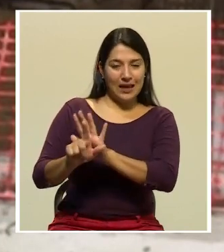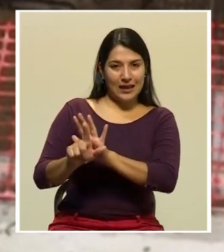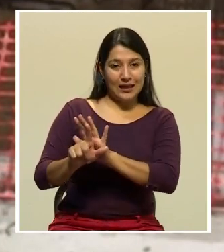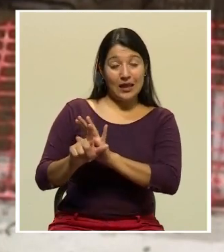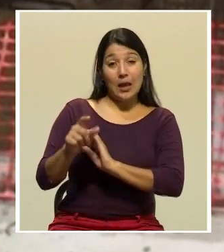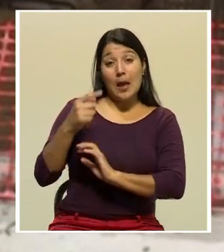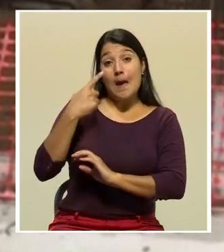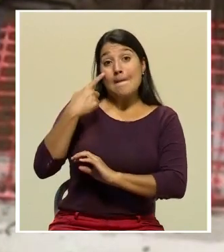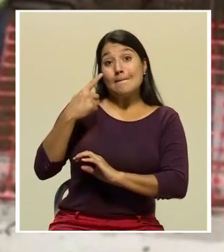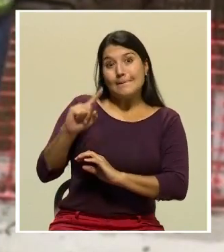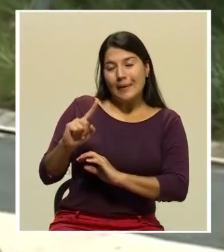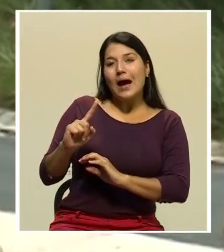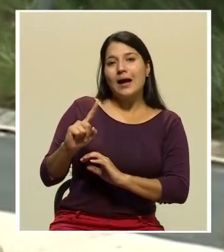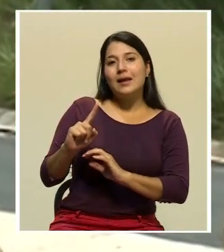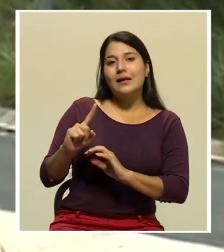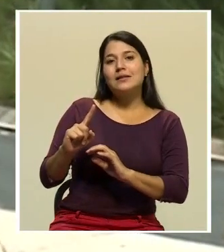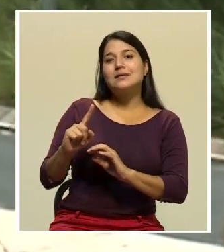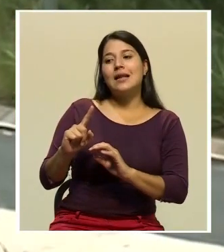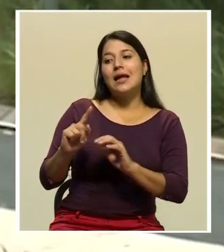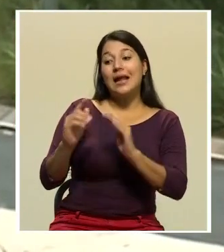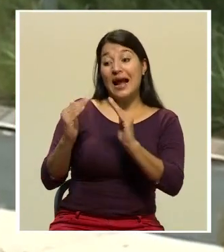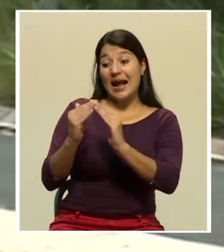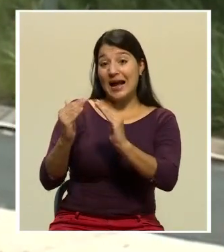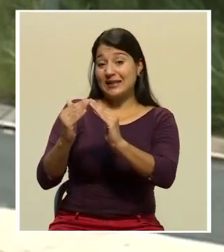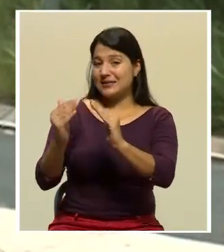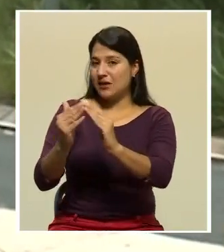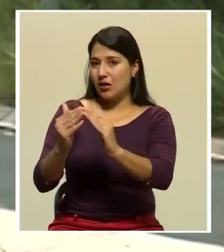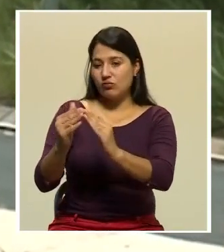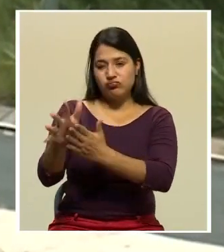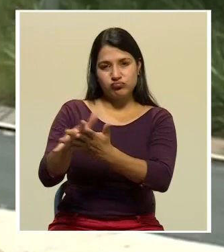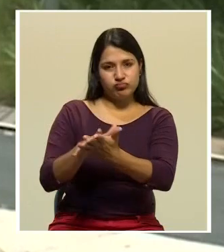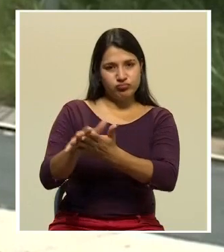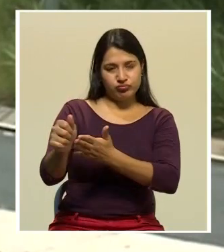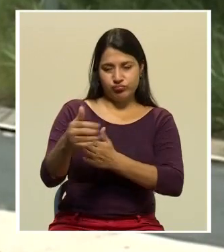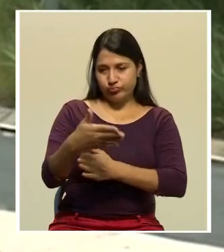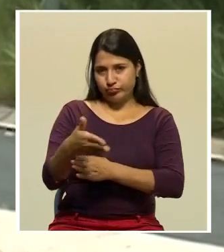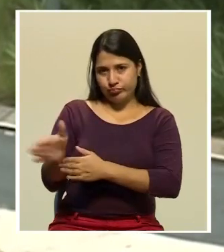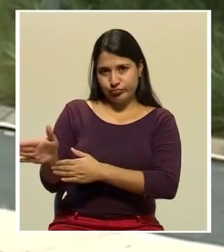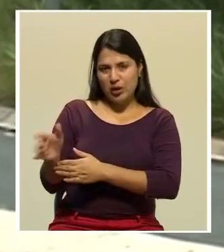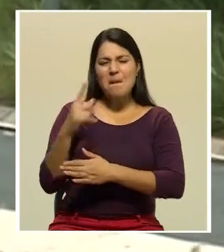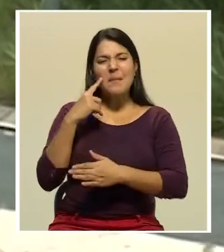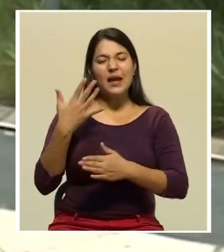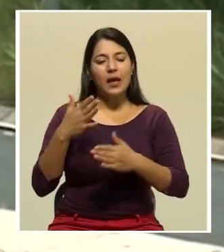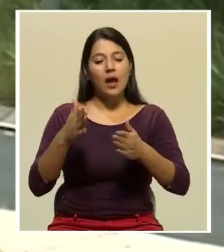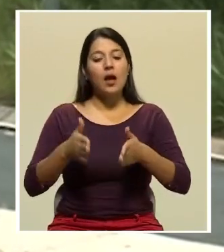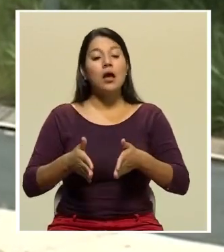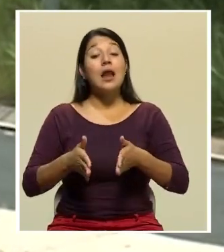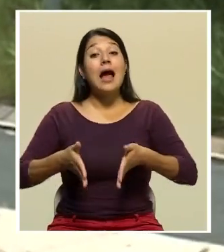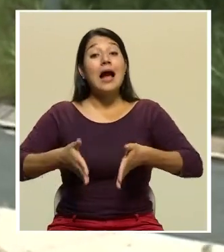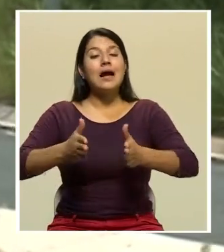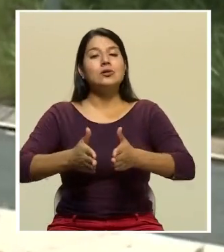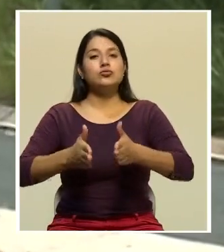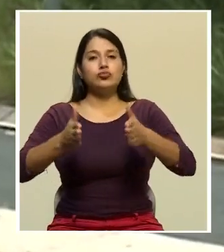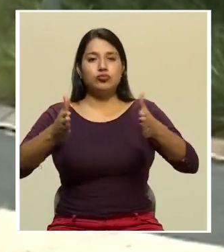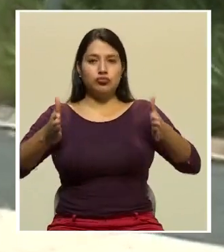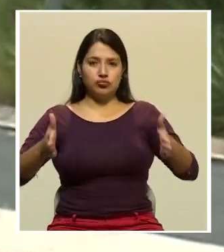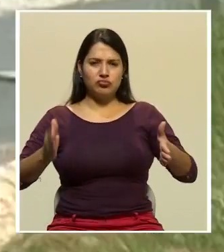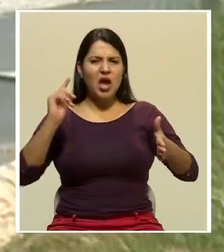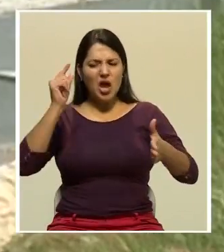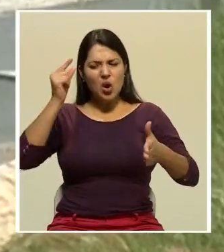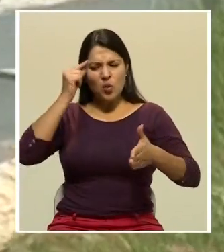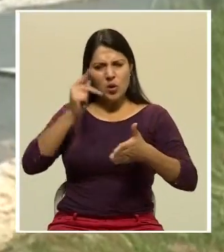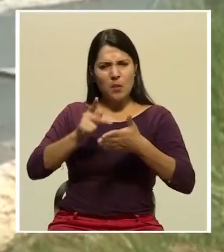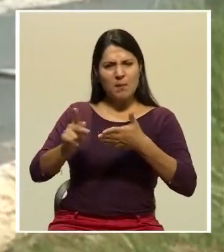para las expropiaciones. Por su parte, el presidente de la República, Carlos Alvarado, aseguró que están saldando una deuda que